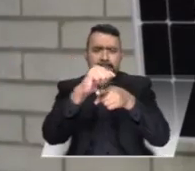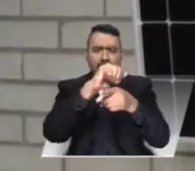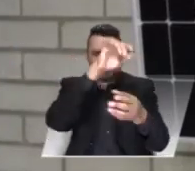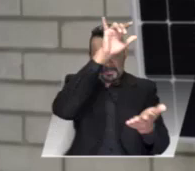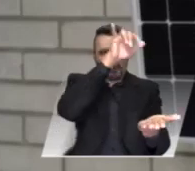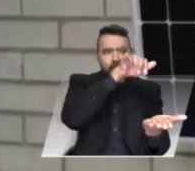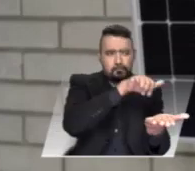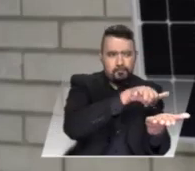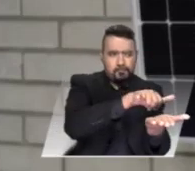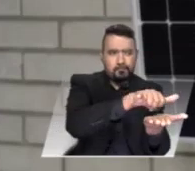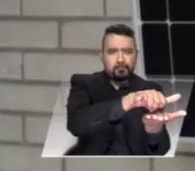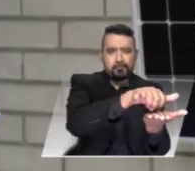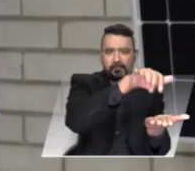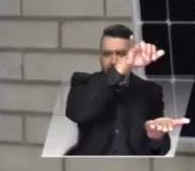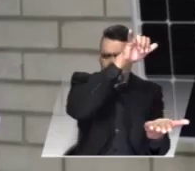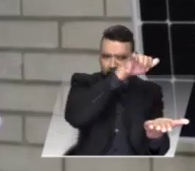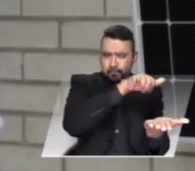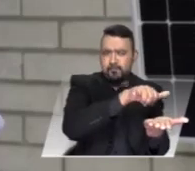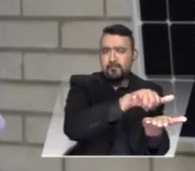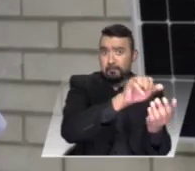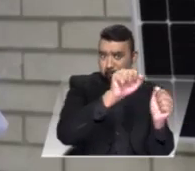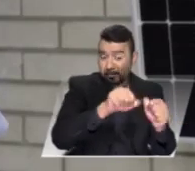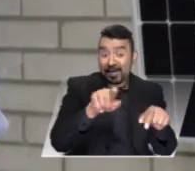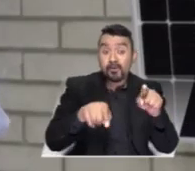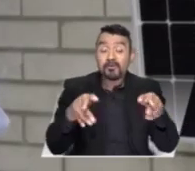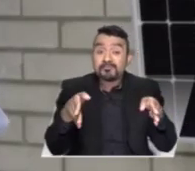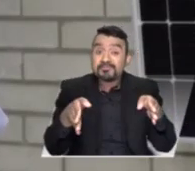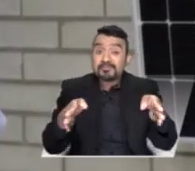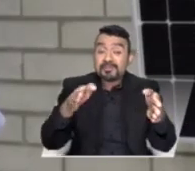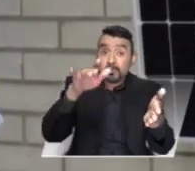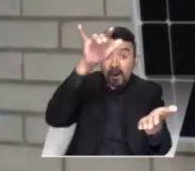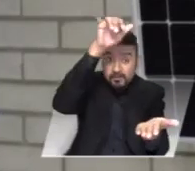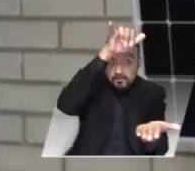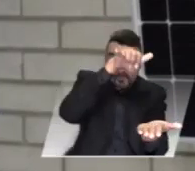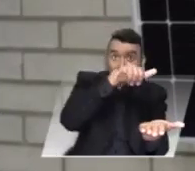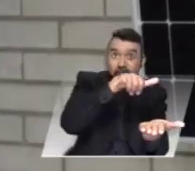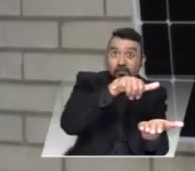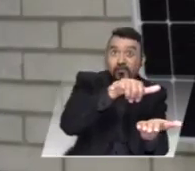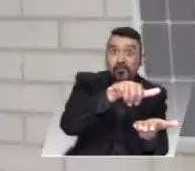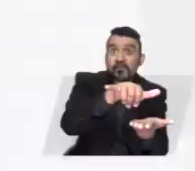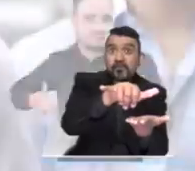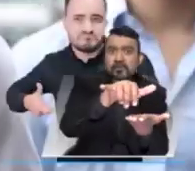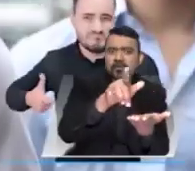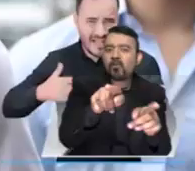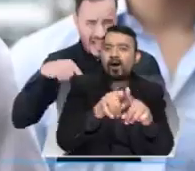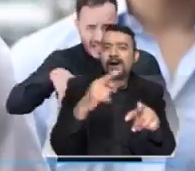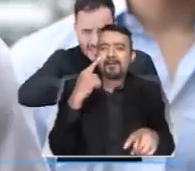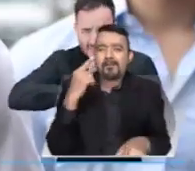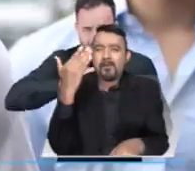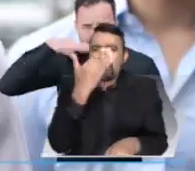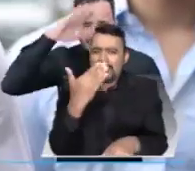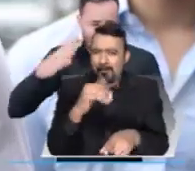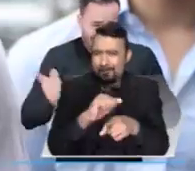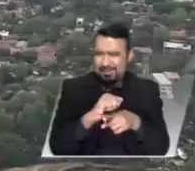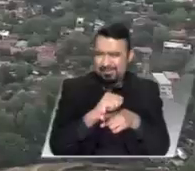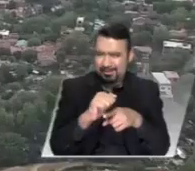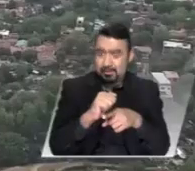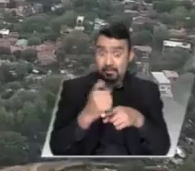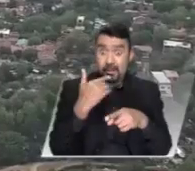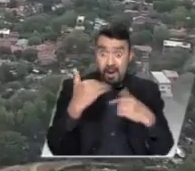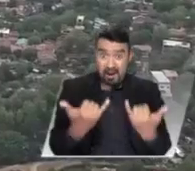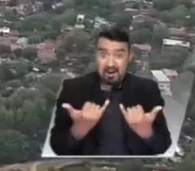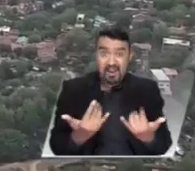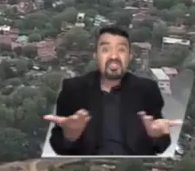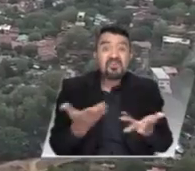aprendizaje en el Olaya Herrera. Es gente que está aprendiendo a volar encima de 4 millones de personas. La propuesta, de la que aún no